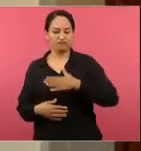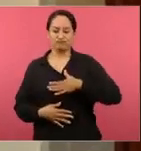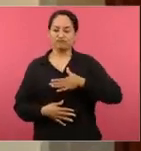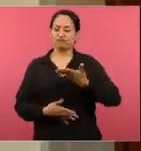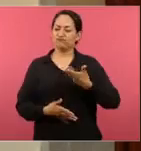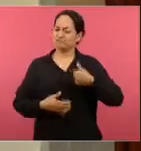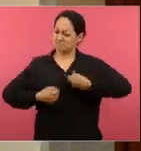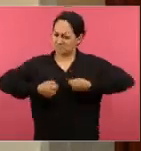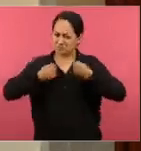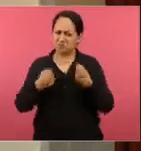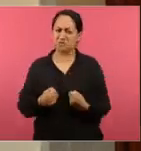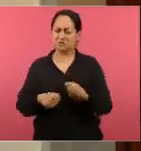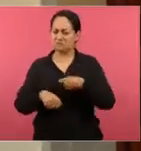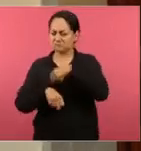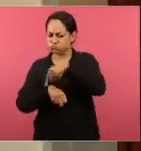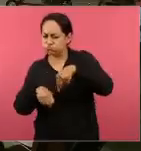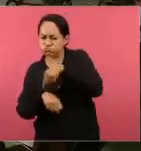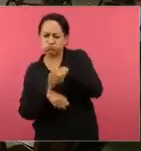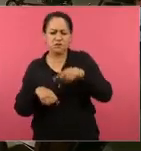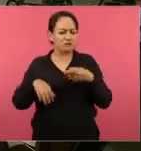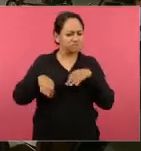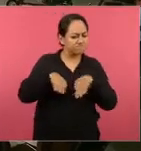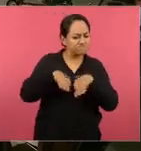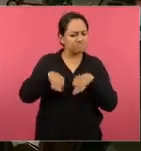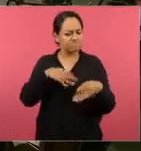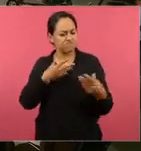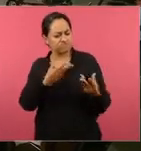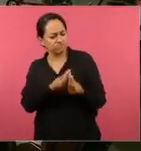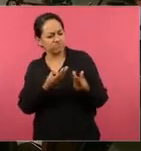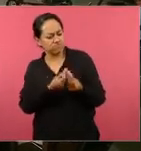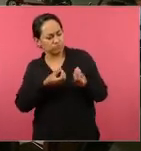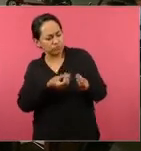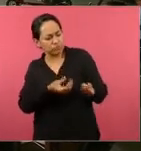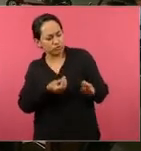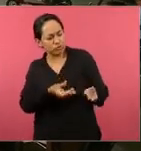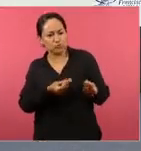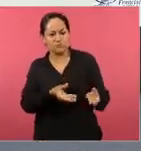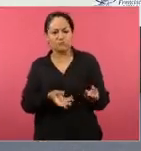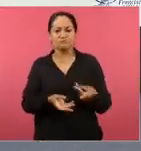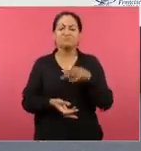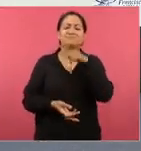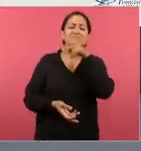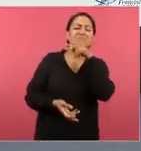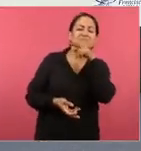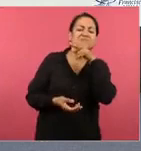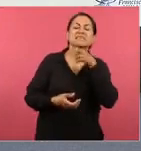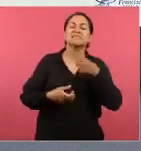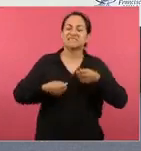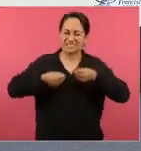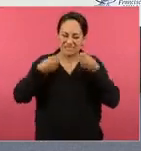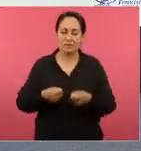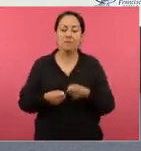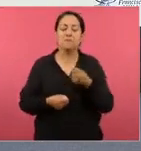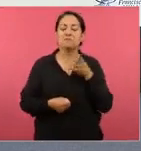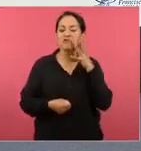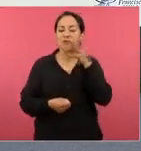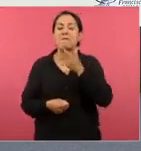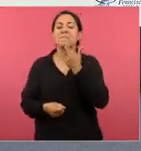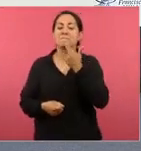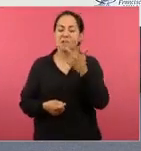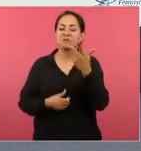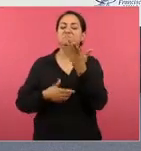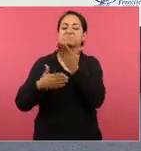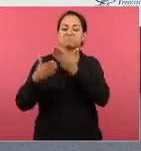de reforzamiento. Así que no se preocupen mucho, nos va a ir mucho mejor, porque este es un